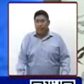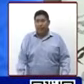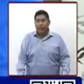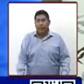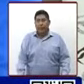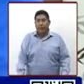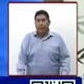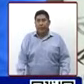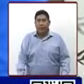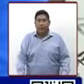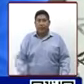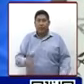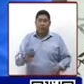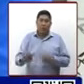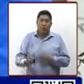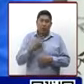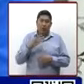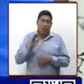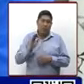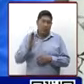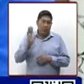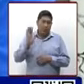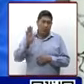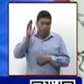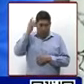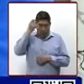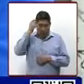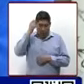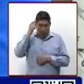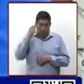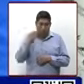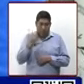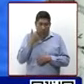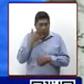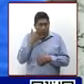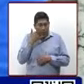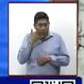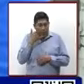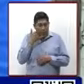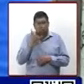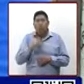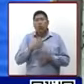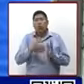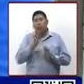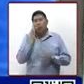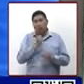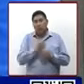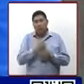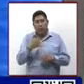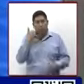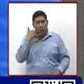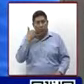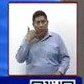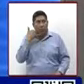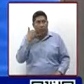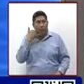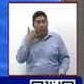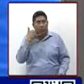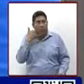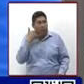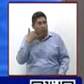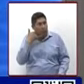Por mis tíos me enteré yo. Ellos, bueno, me hablan, yo ya estaba listo para irme a trabajar. Ellos me llaman, me dicen, hijo, venía a ver, me